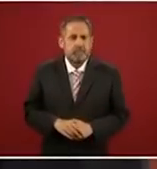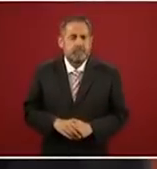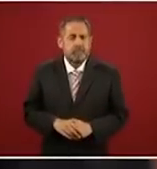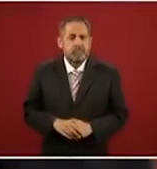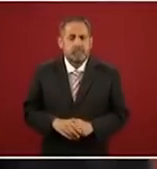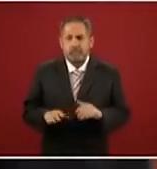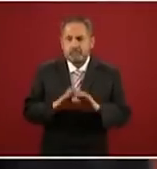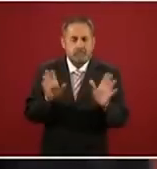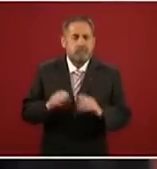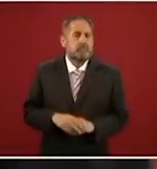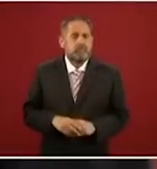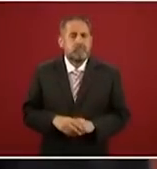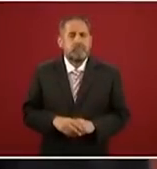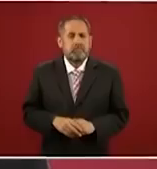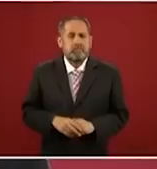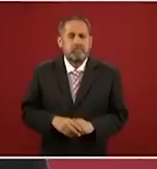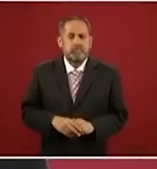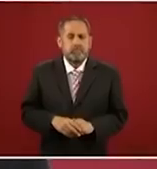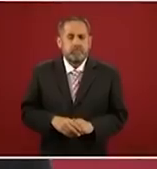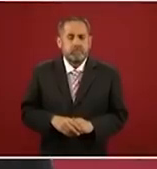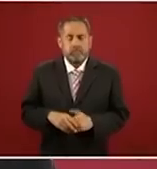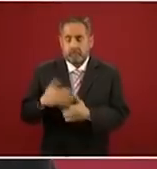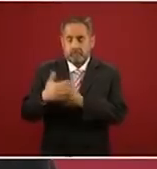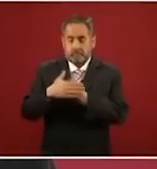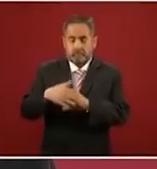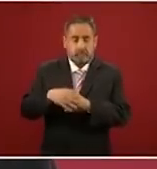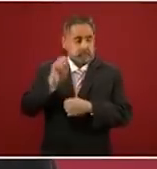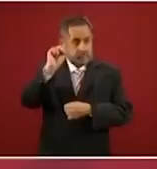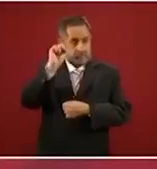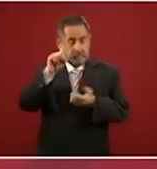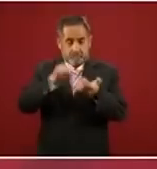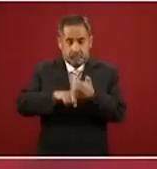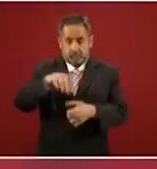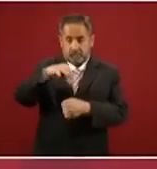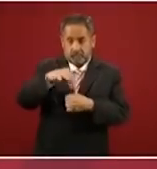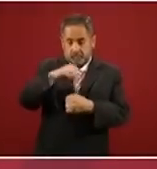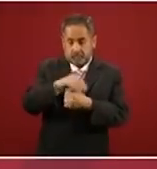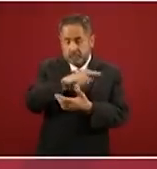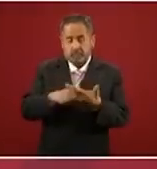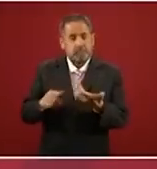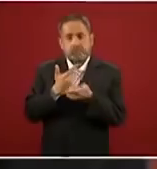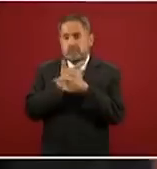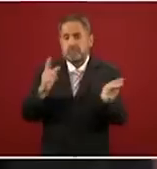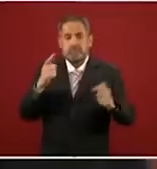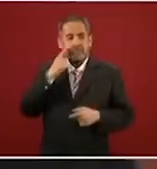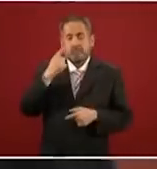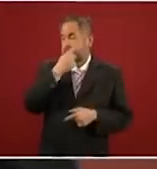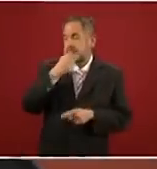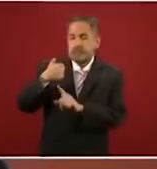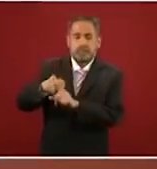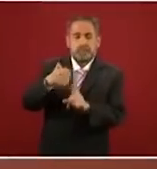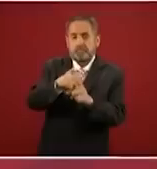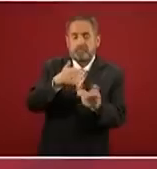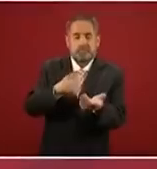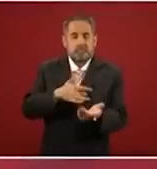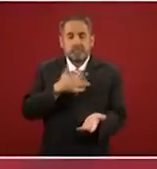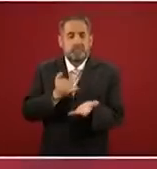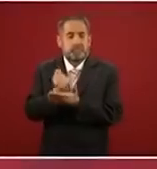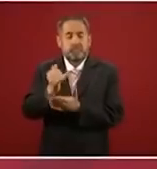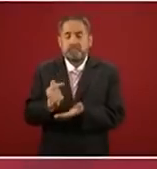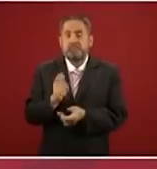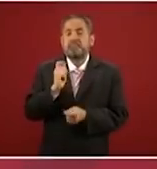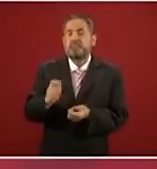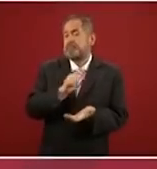va a haber elecciones libres limpias van a ser los trabajadores que con el voto